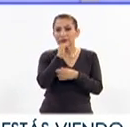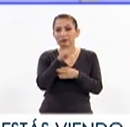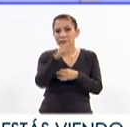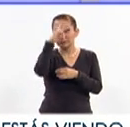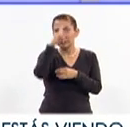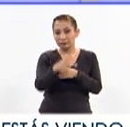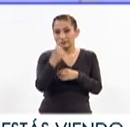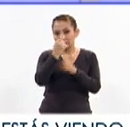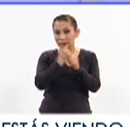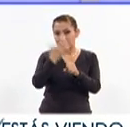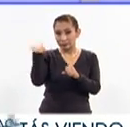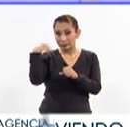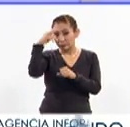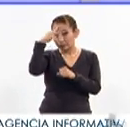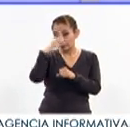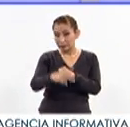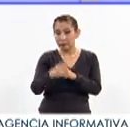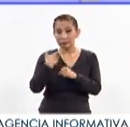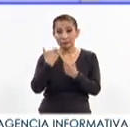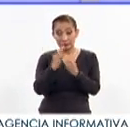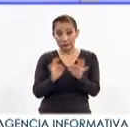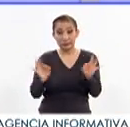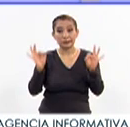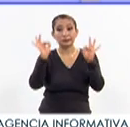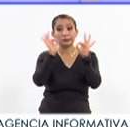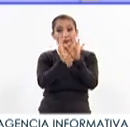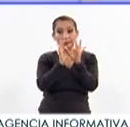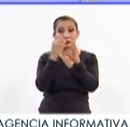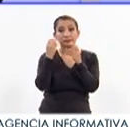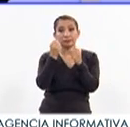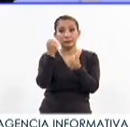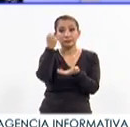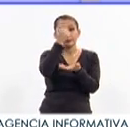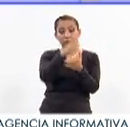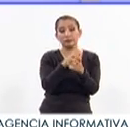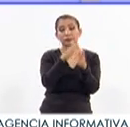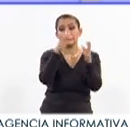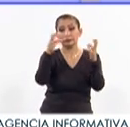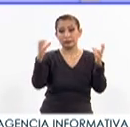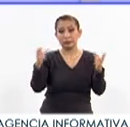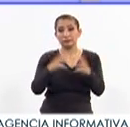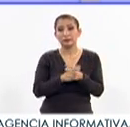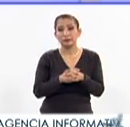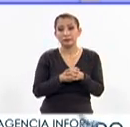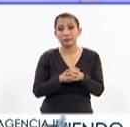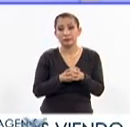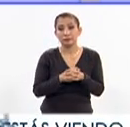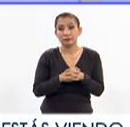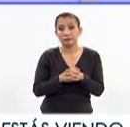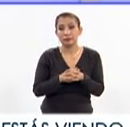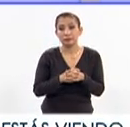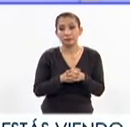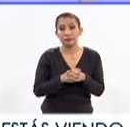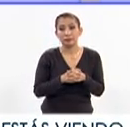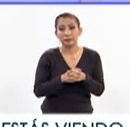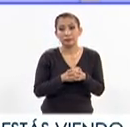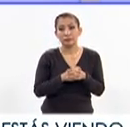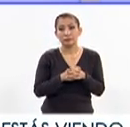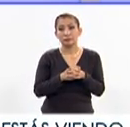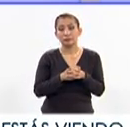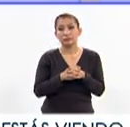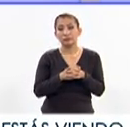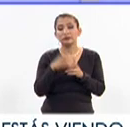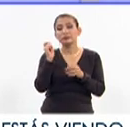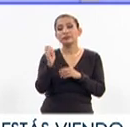de México. El año pasado México tuvo una importante inversión, creció de manera relativa en